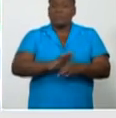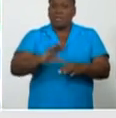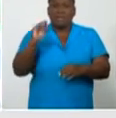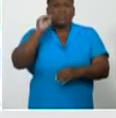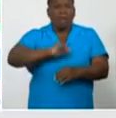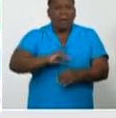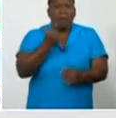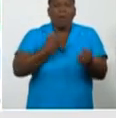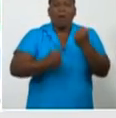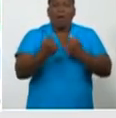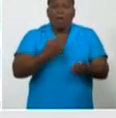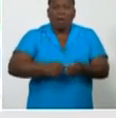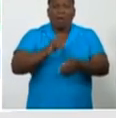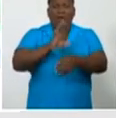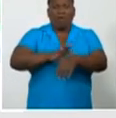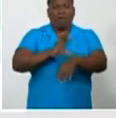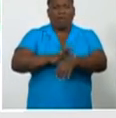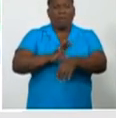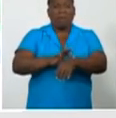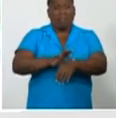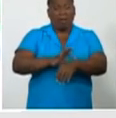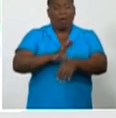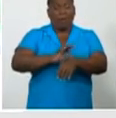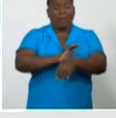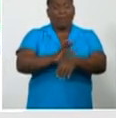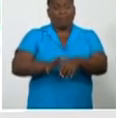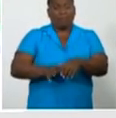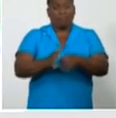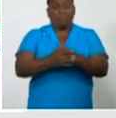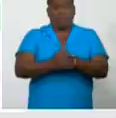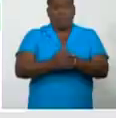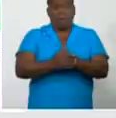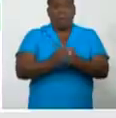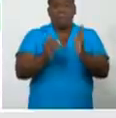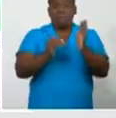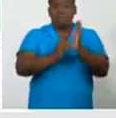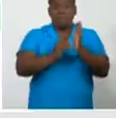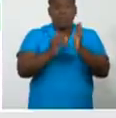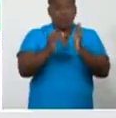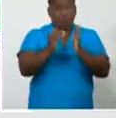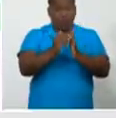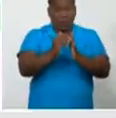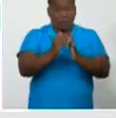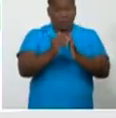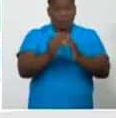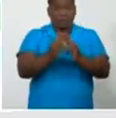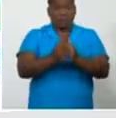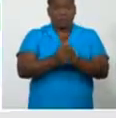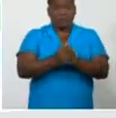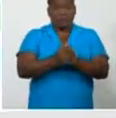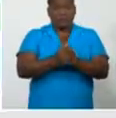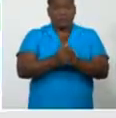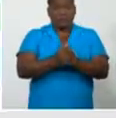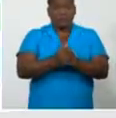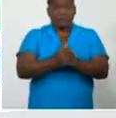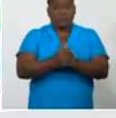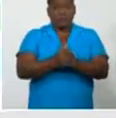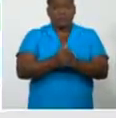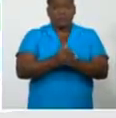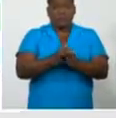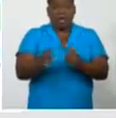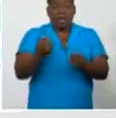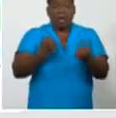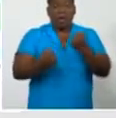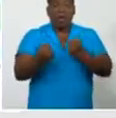enfermedad, no obstante los millones, que no son muchos, pero que ya son algunos